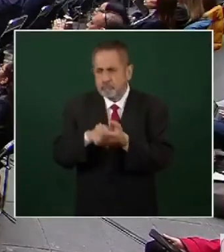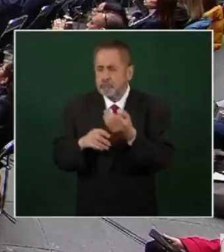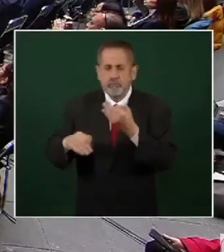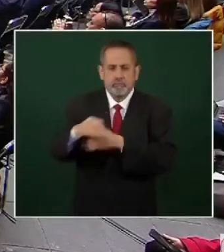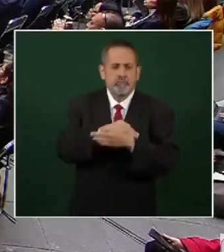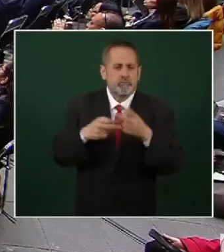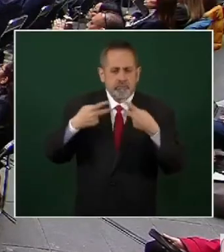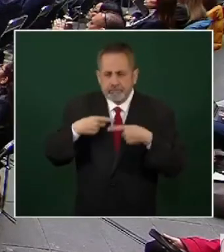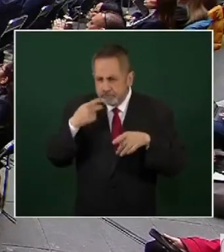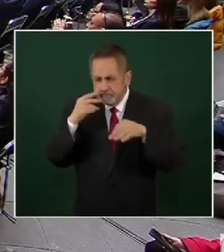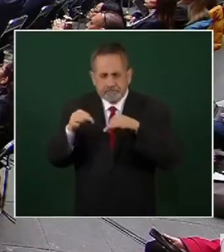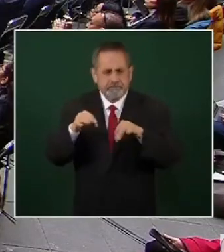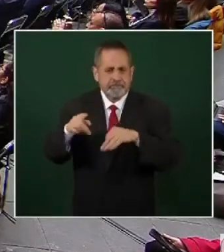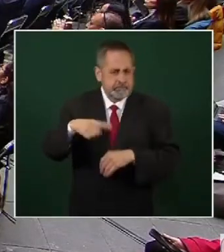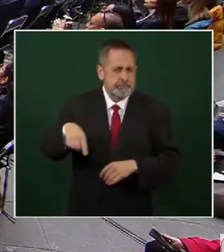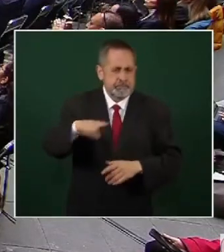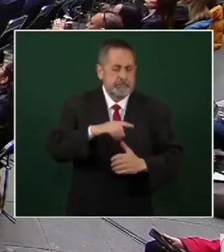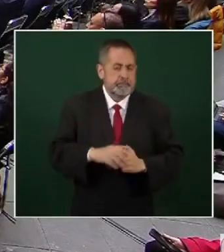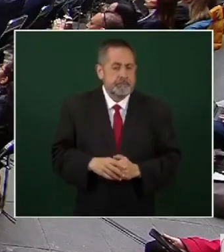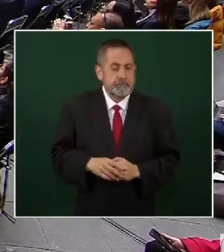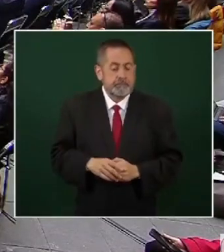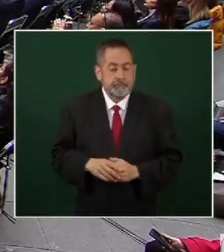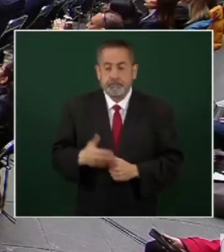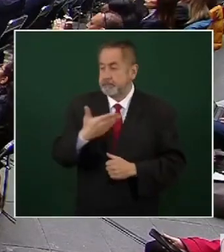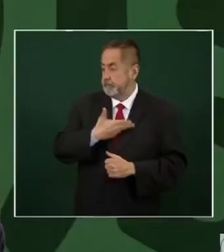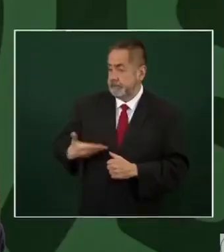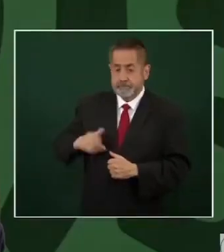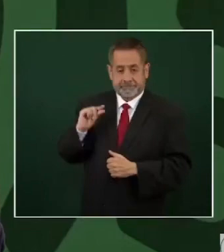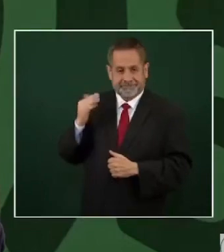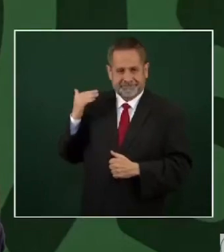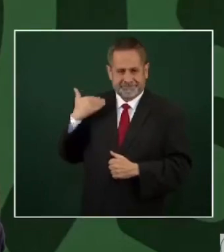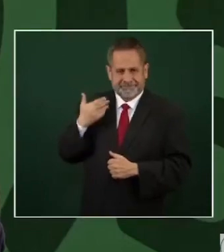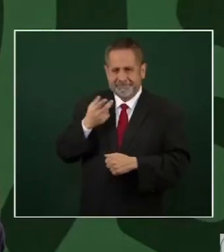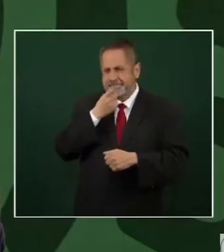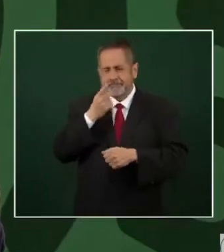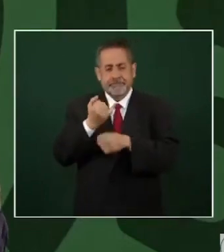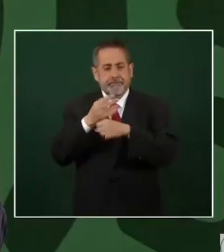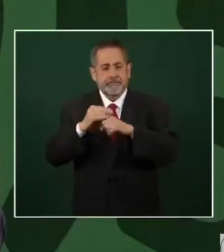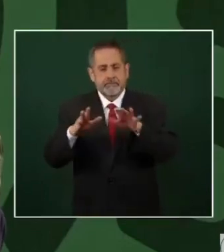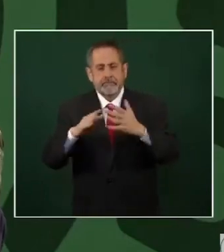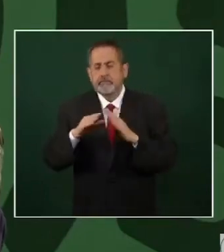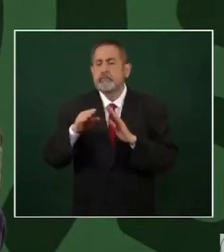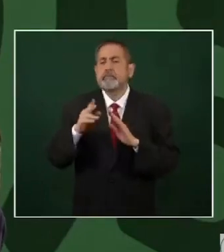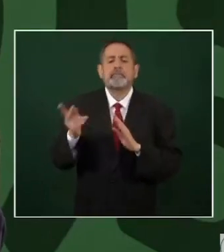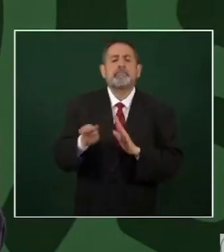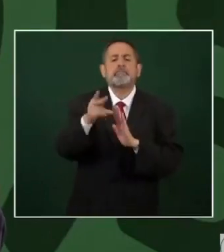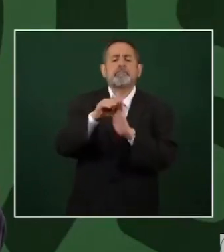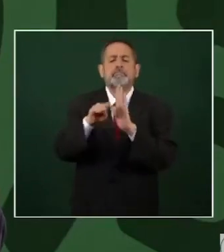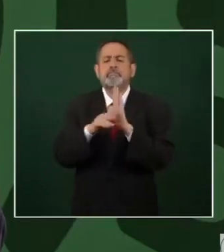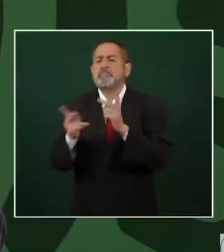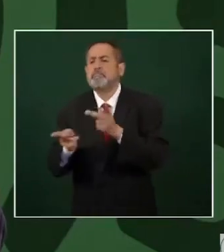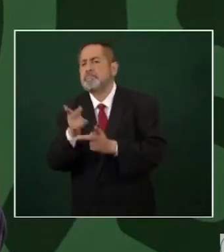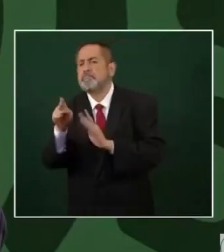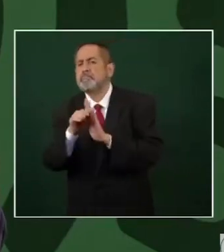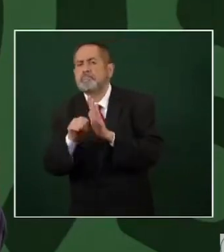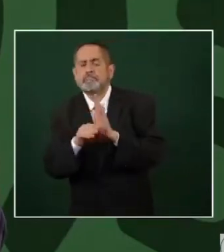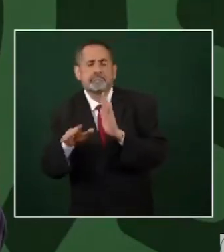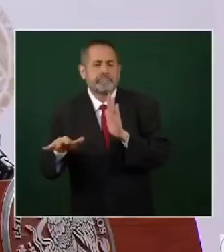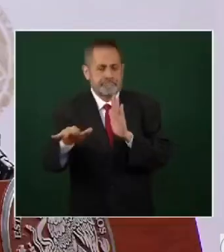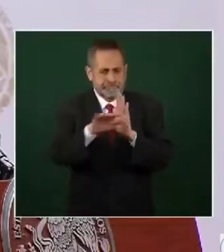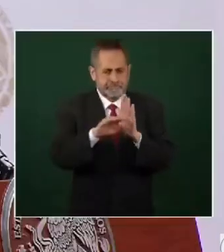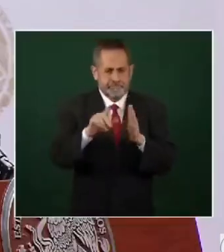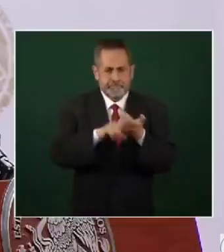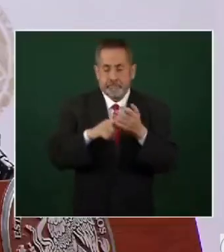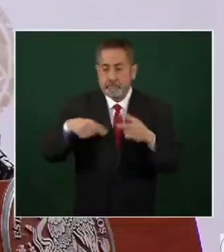que emplean. Y el señor presidente hace unos días también informaba de una encuesta que se hizo a